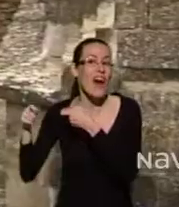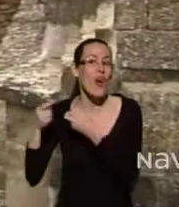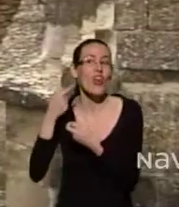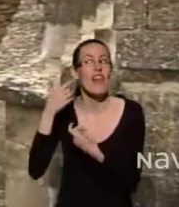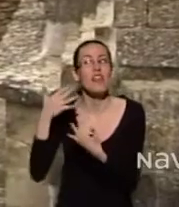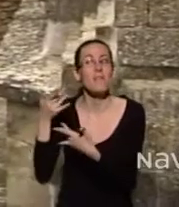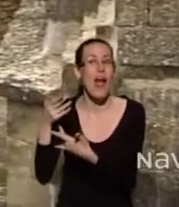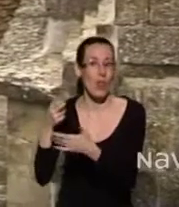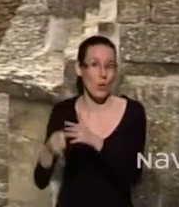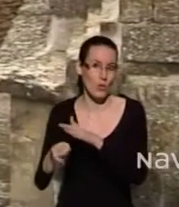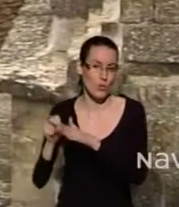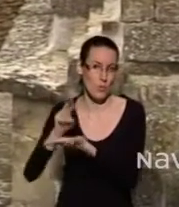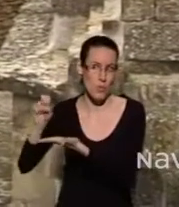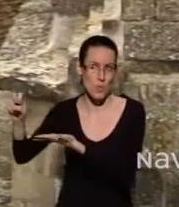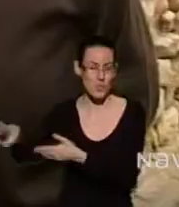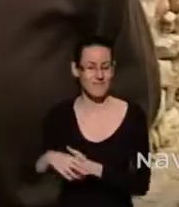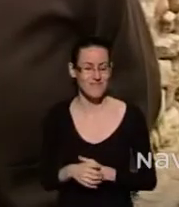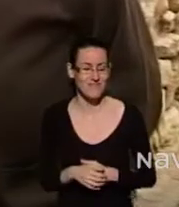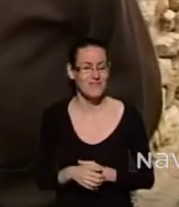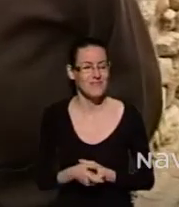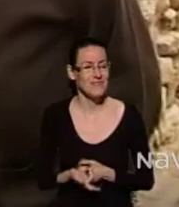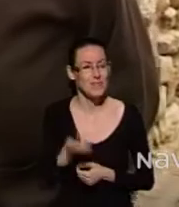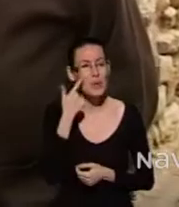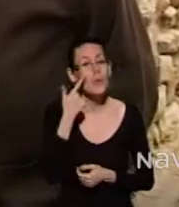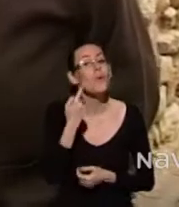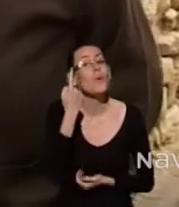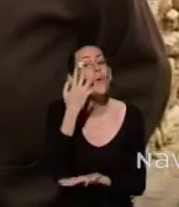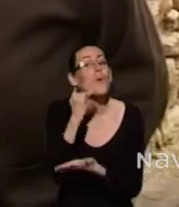nadie. Fíjate que fue una vez a América